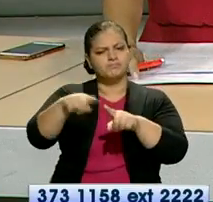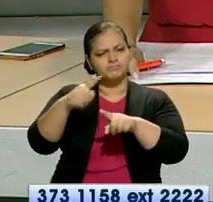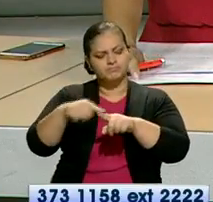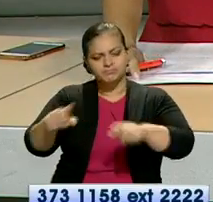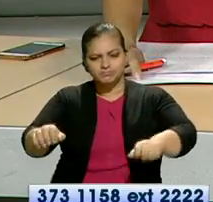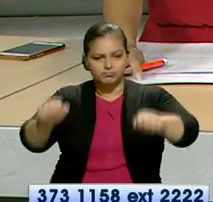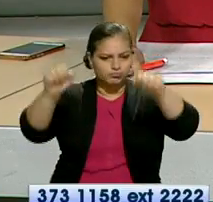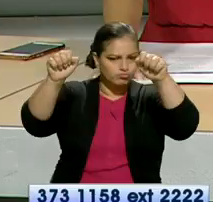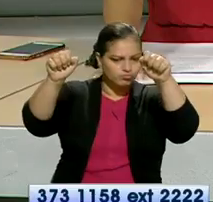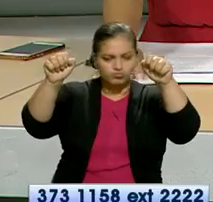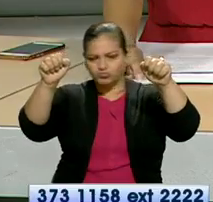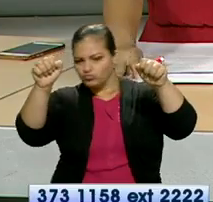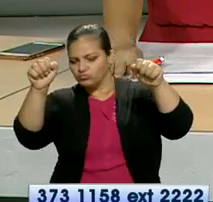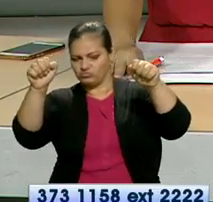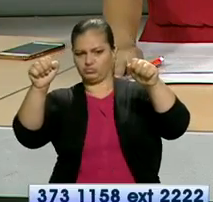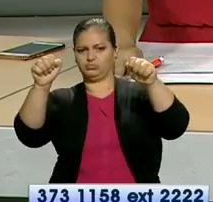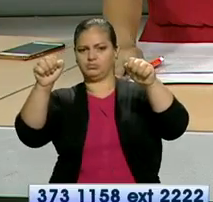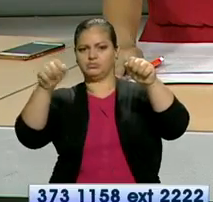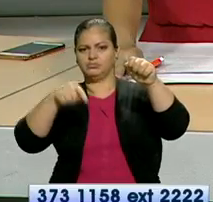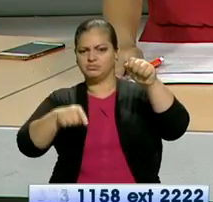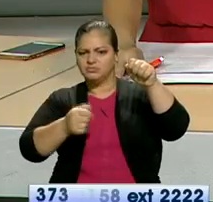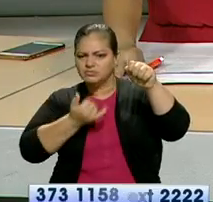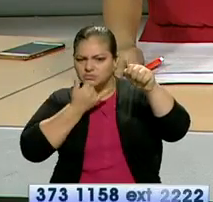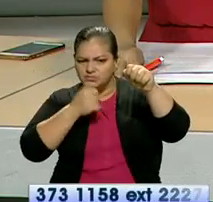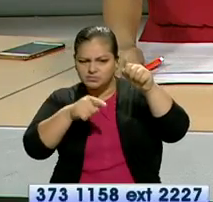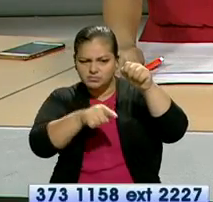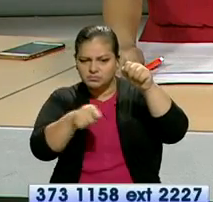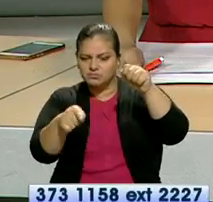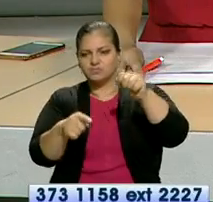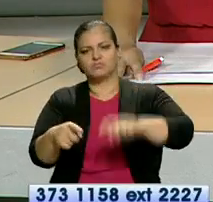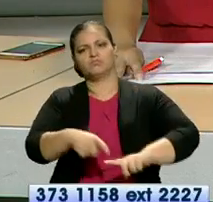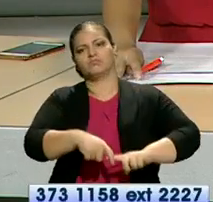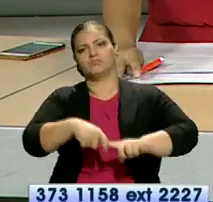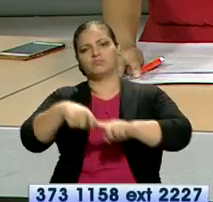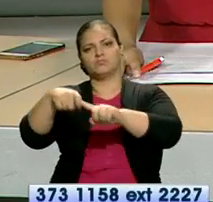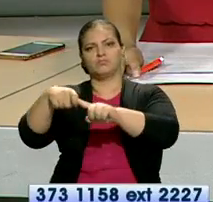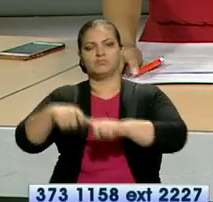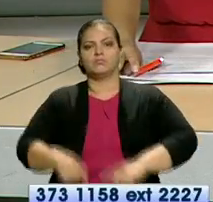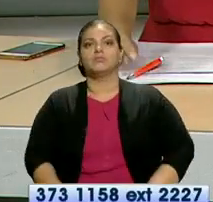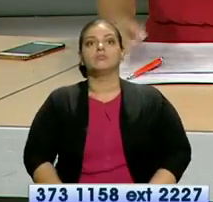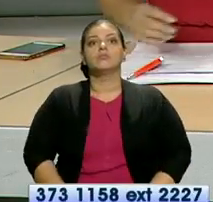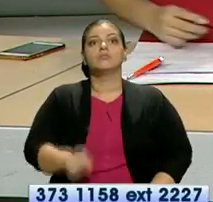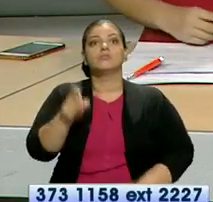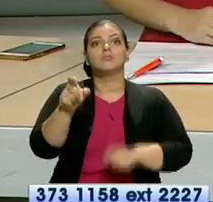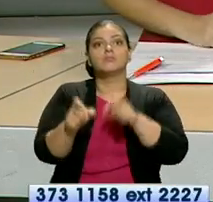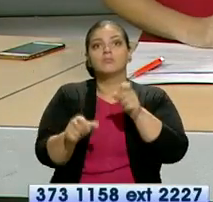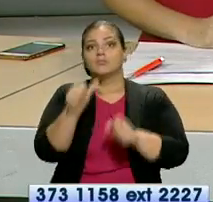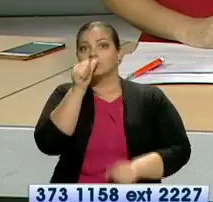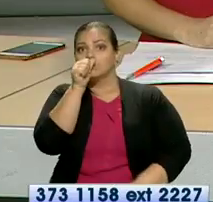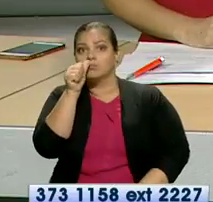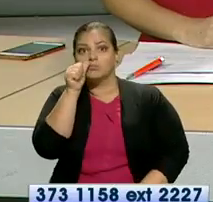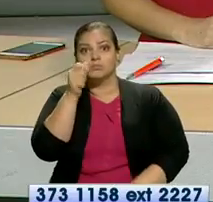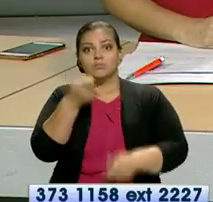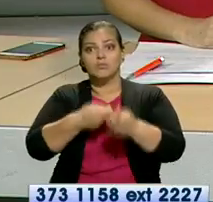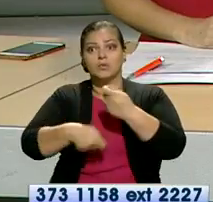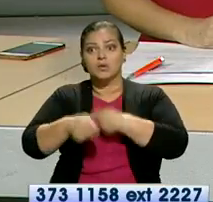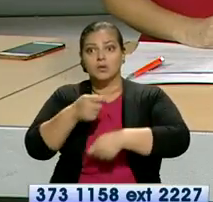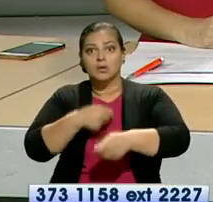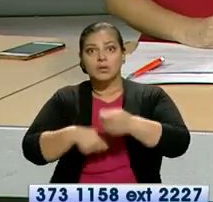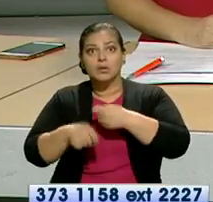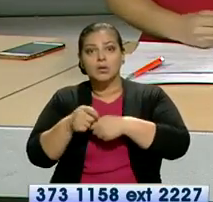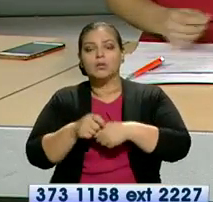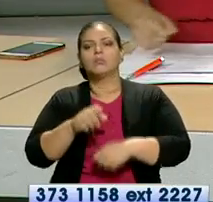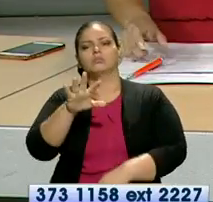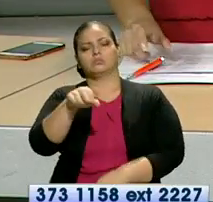se detectó además la presencia de ciudadanos portando sustancias sujetas a fiscalización. El detalle está